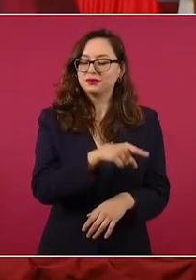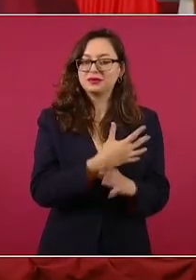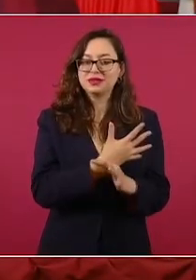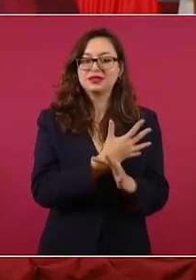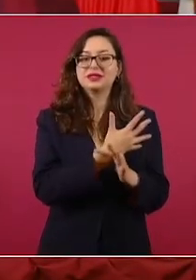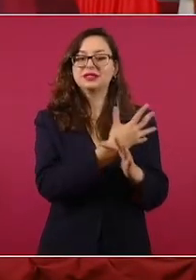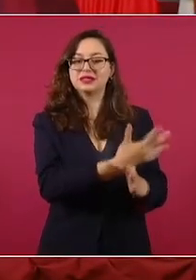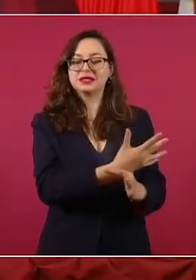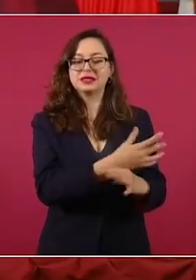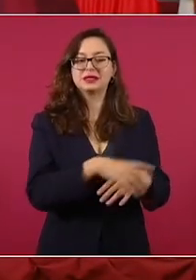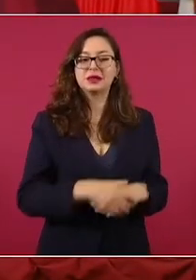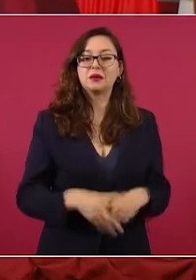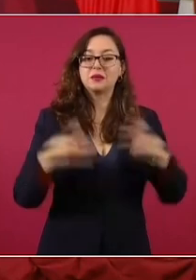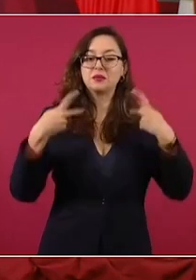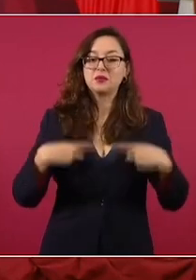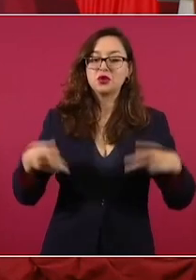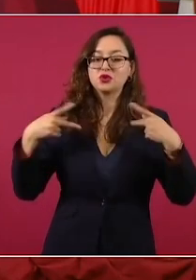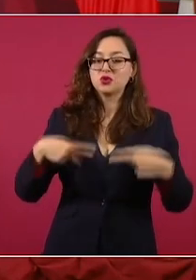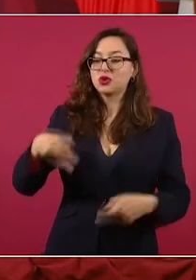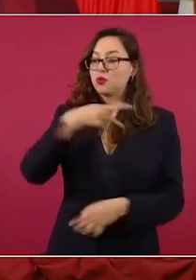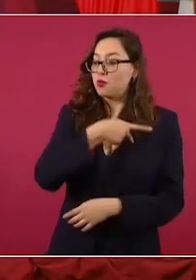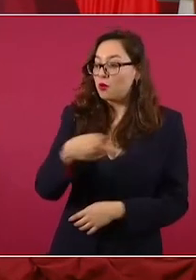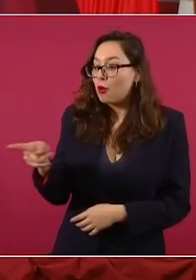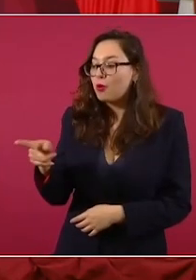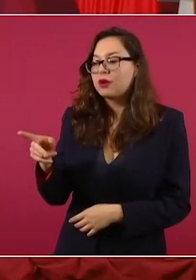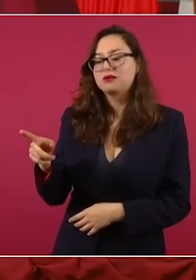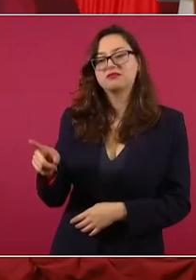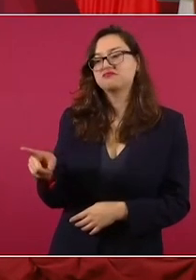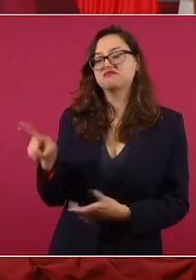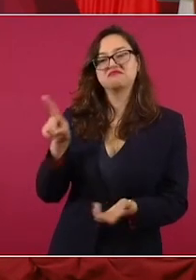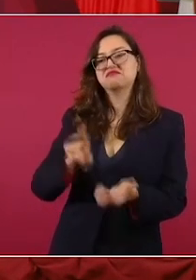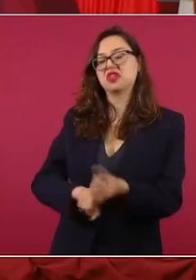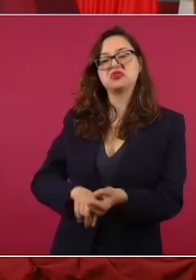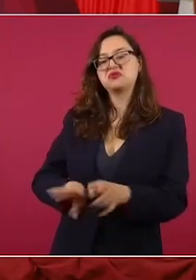los pobres no son buenos.